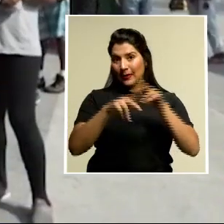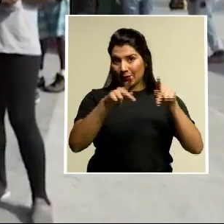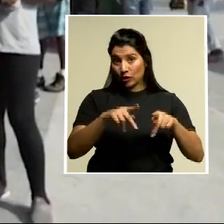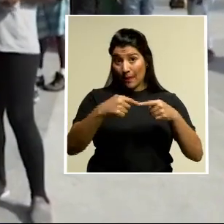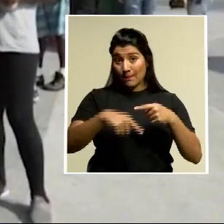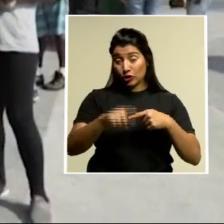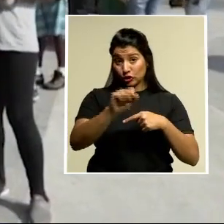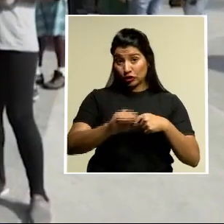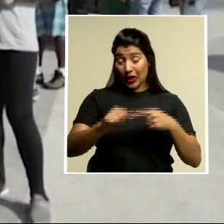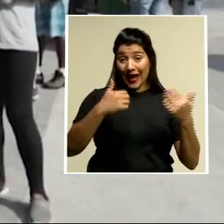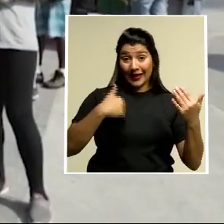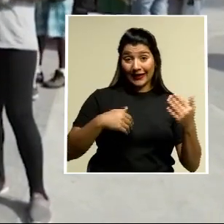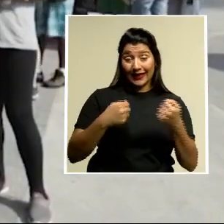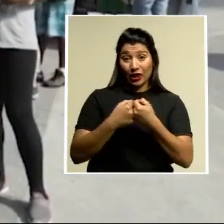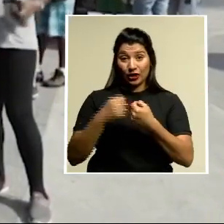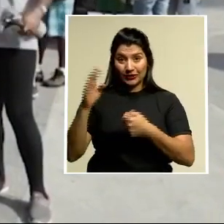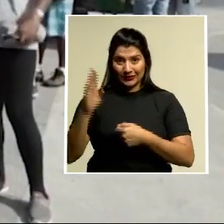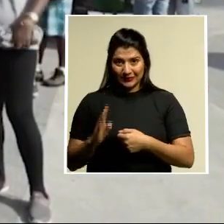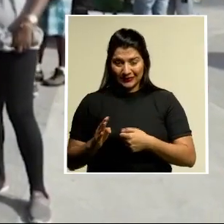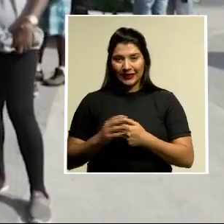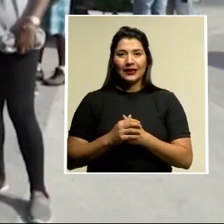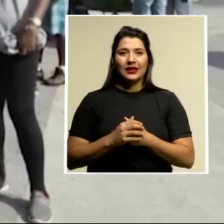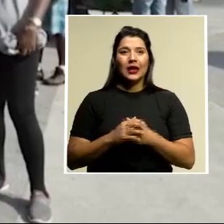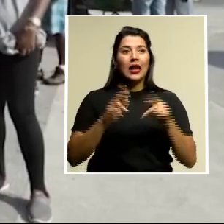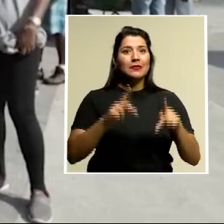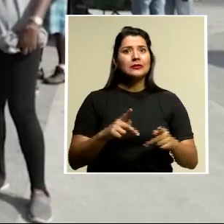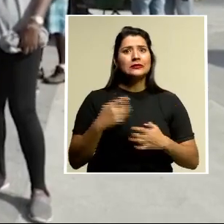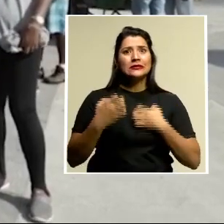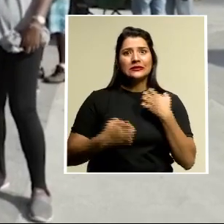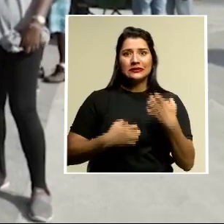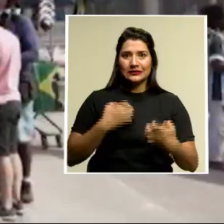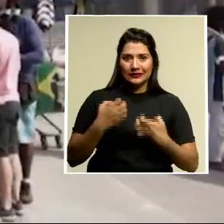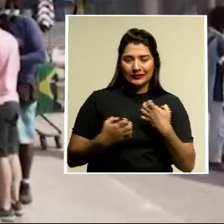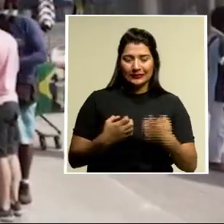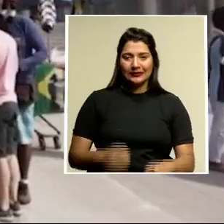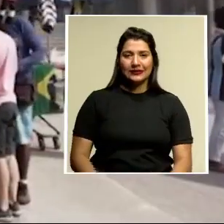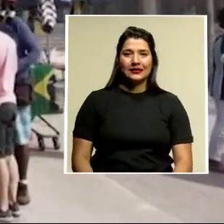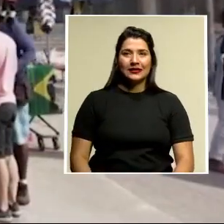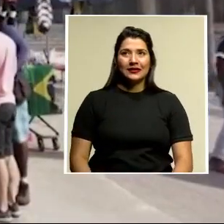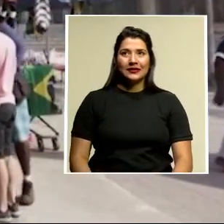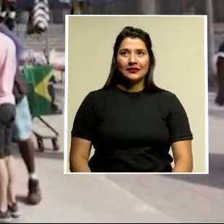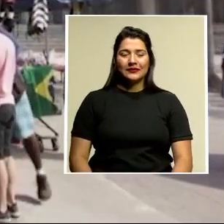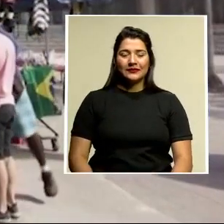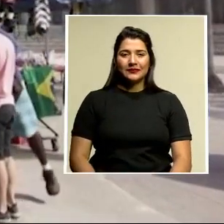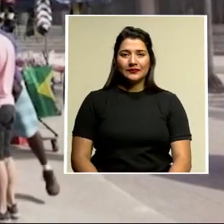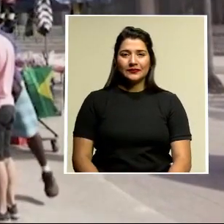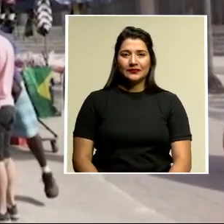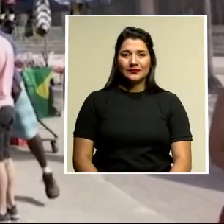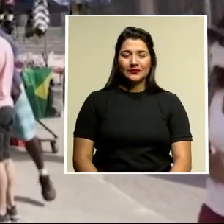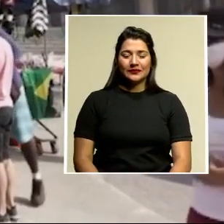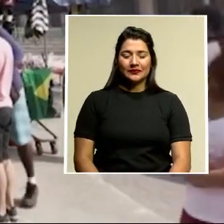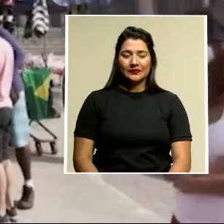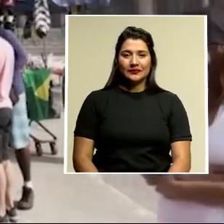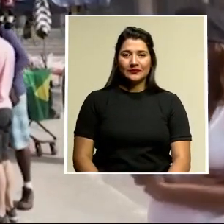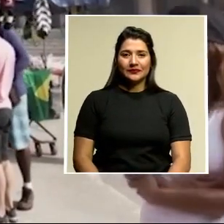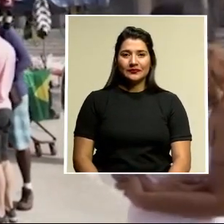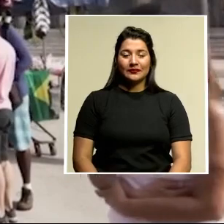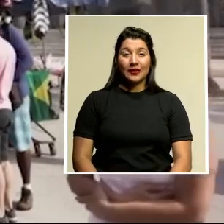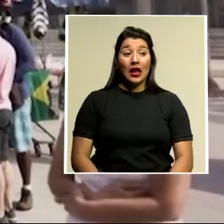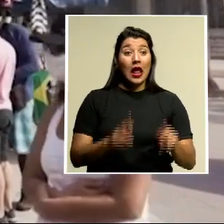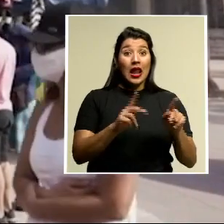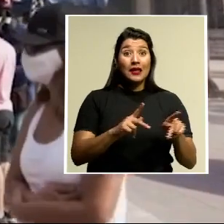Brest. Cavendish había acumulado 30 victorias en el Tour, pero ninguna desde 2016. El británico sufrió 4 años